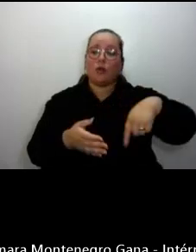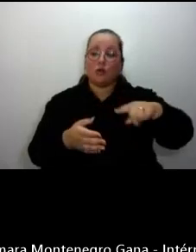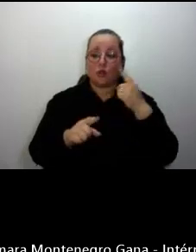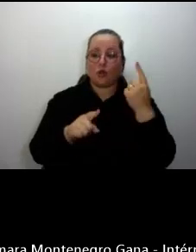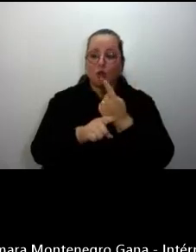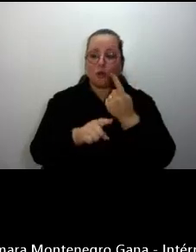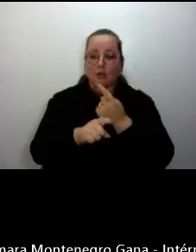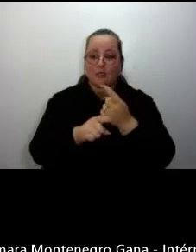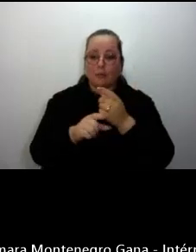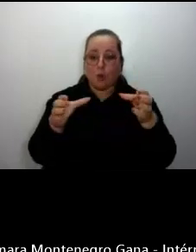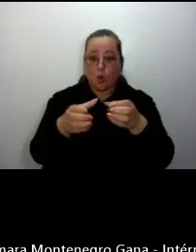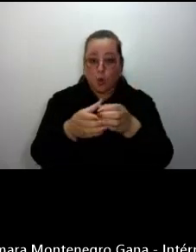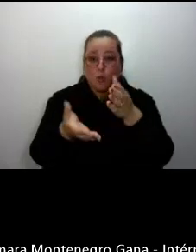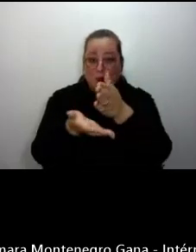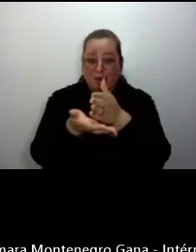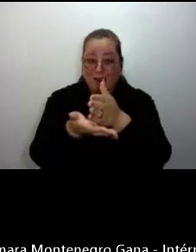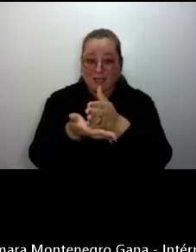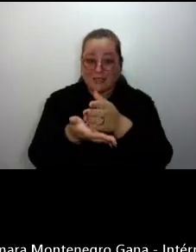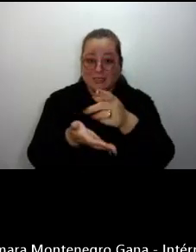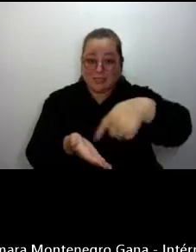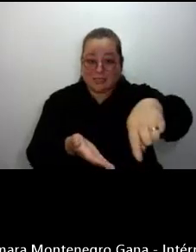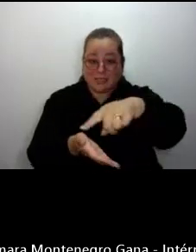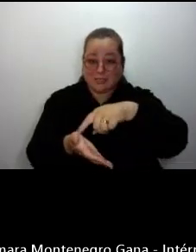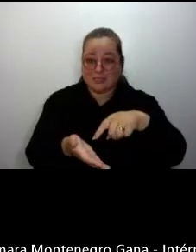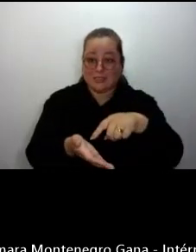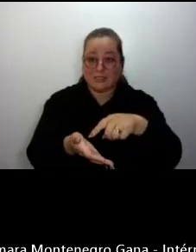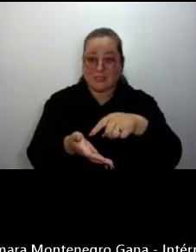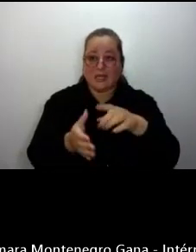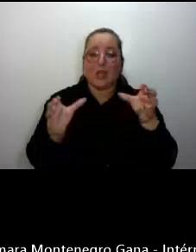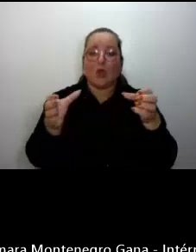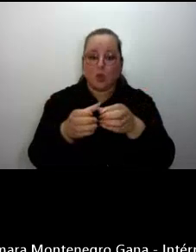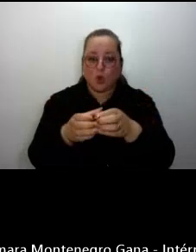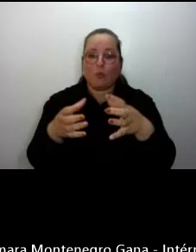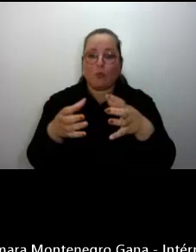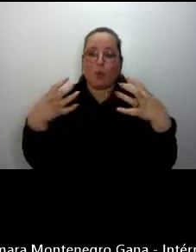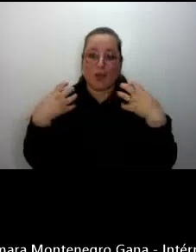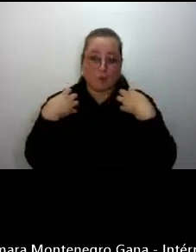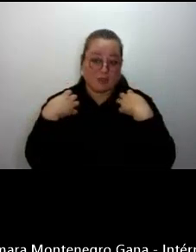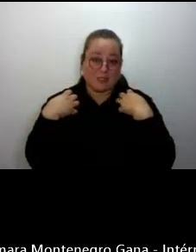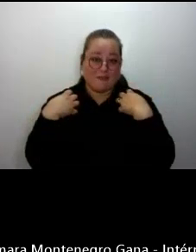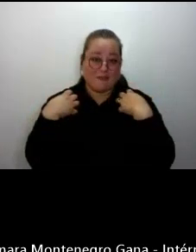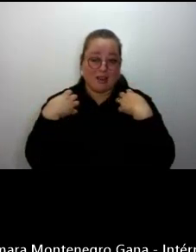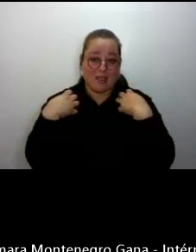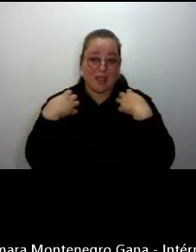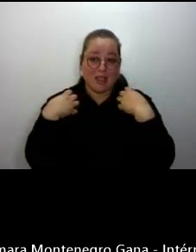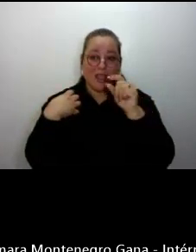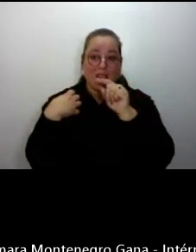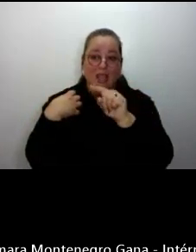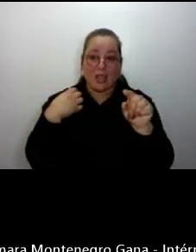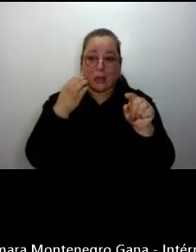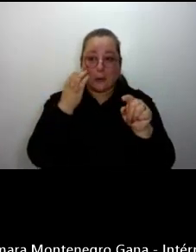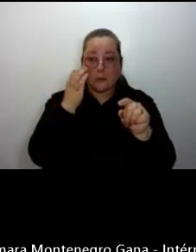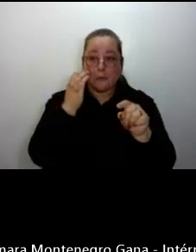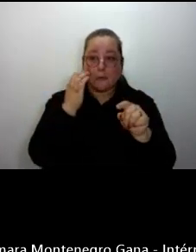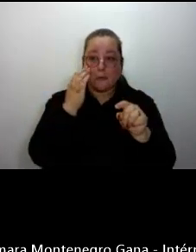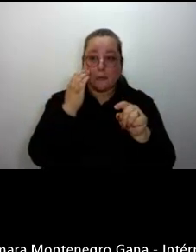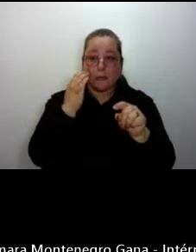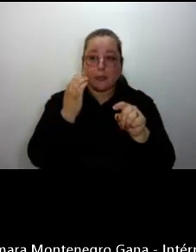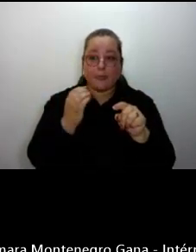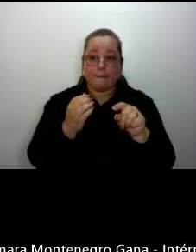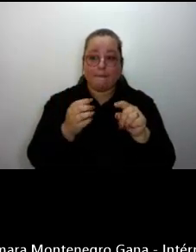de aula, nos vamos a referir, ¿cierto?, a los equipos que están conformados en las realidades de